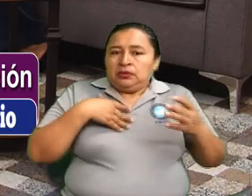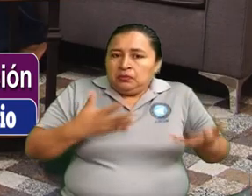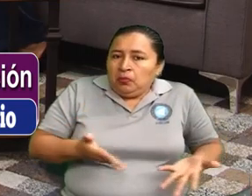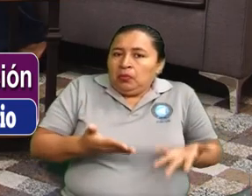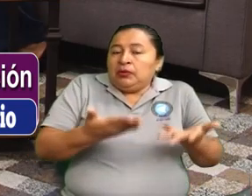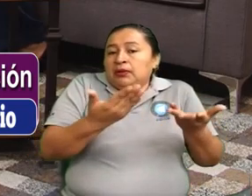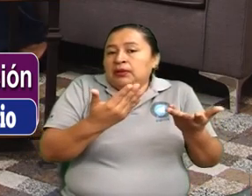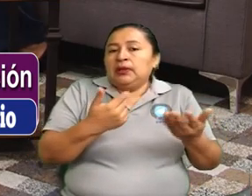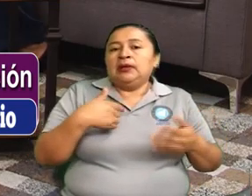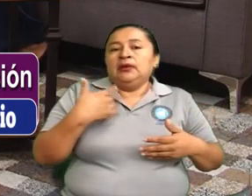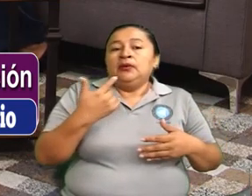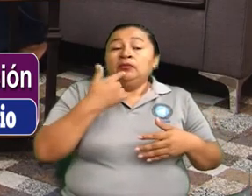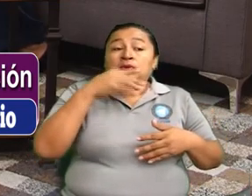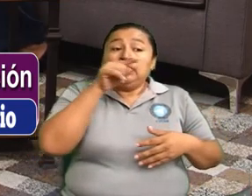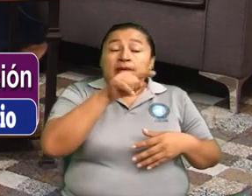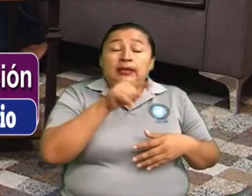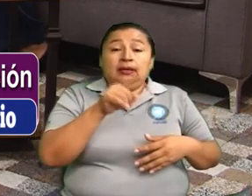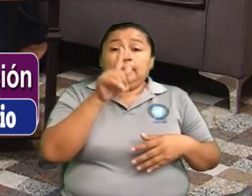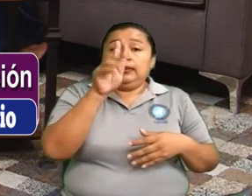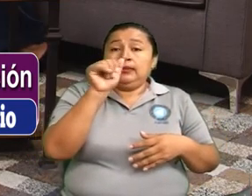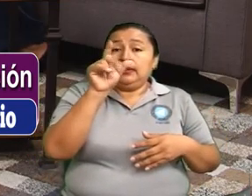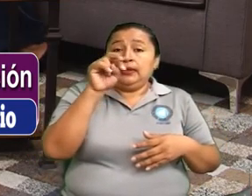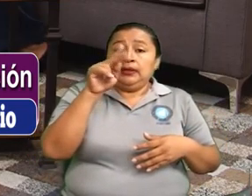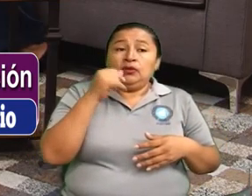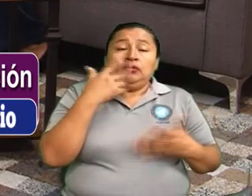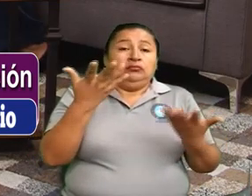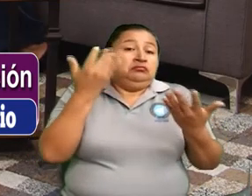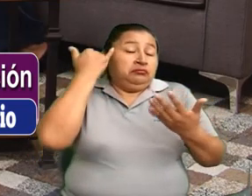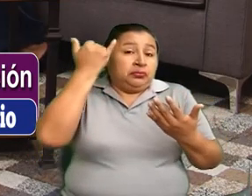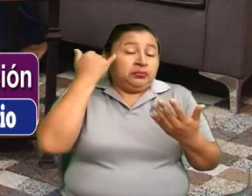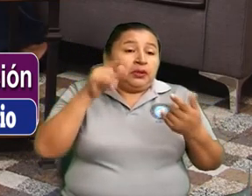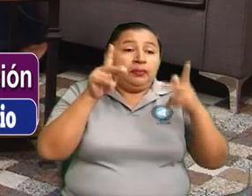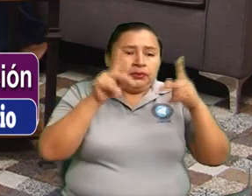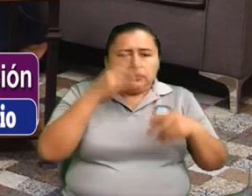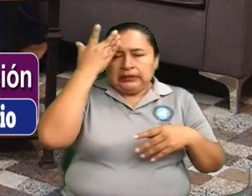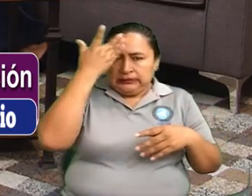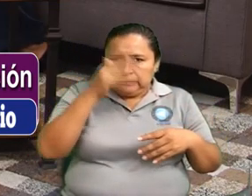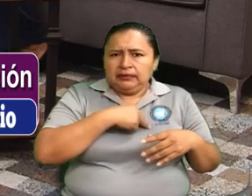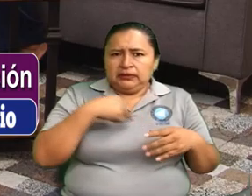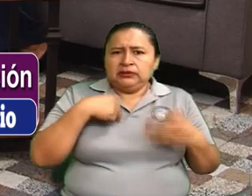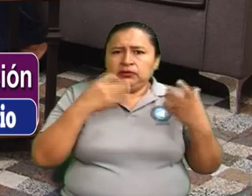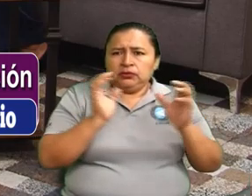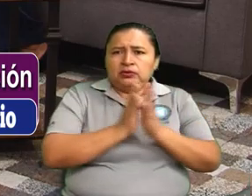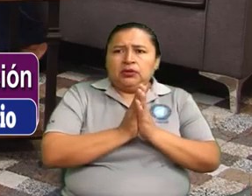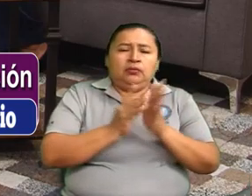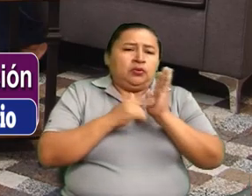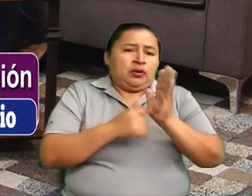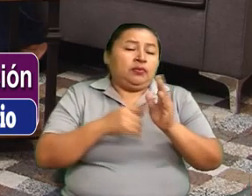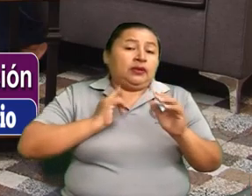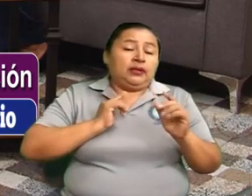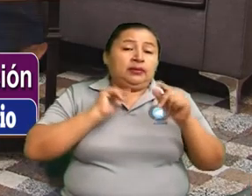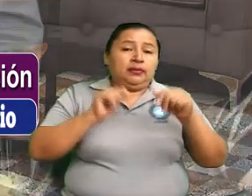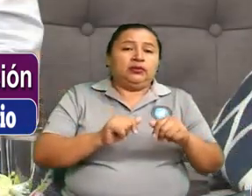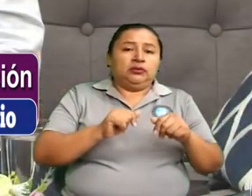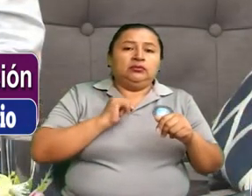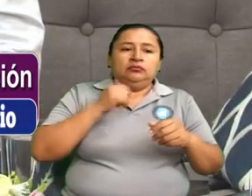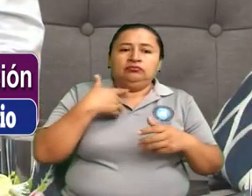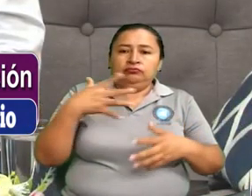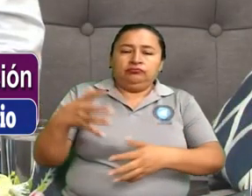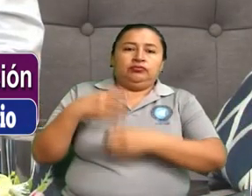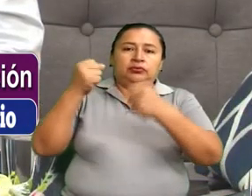motivante, porque es, claro, el talento, no comenzar de cero, la gente ya sabe hacer sus cosas. Por ejemplo, tenemos artistas súper destacados